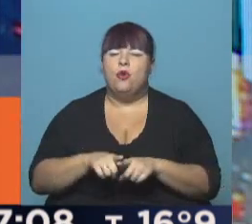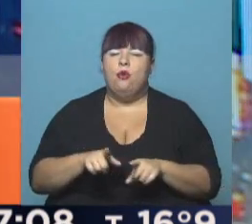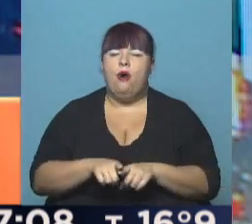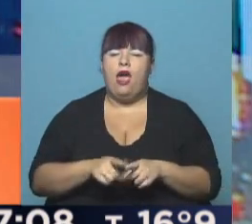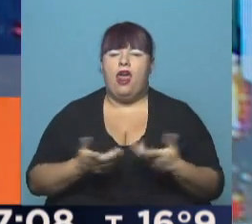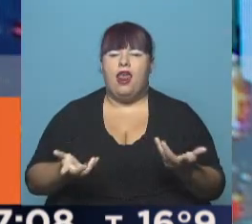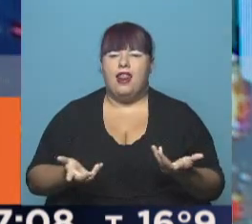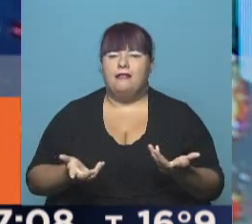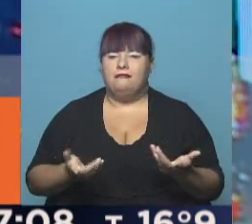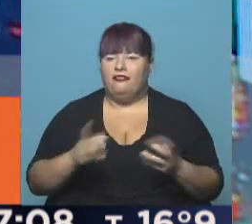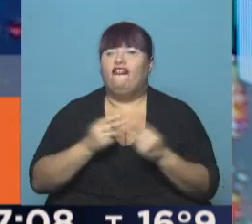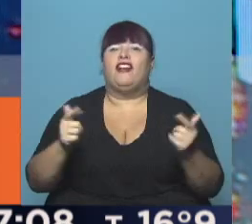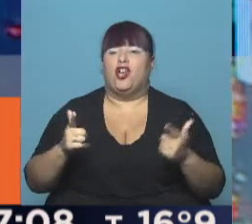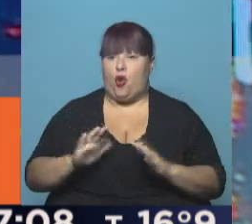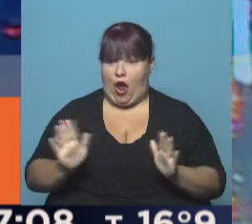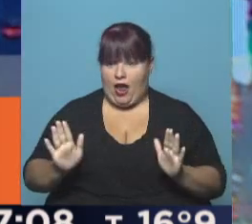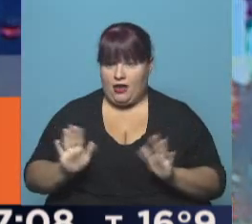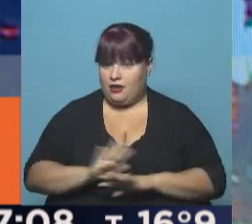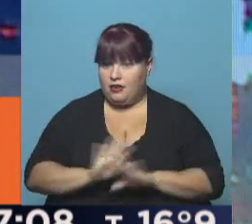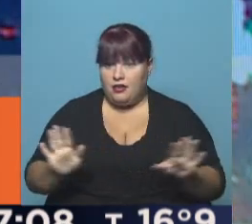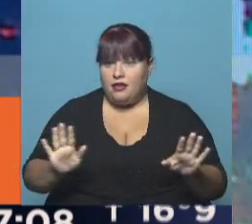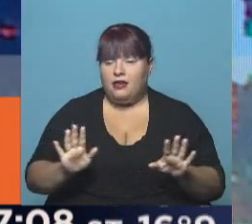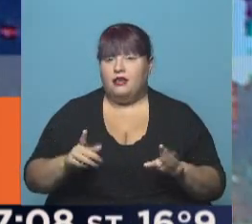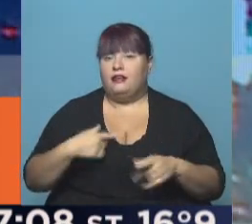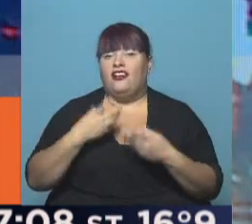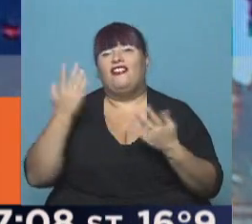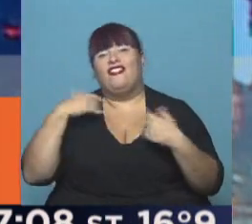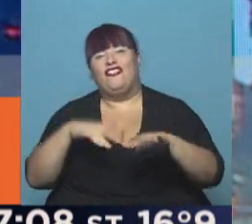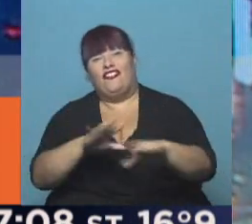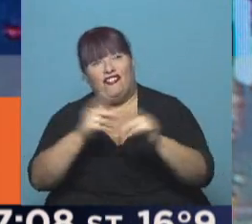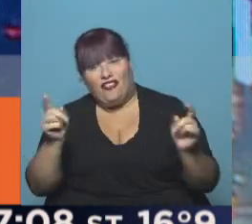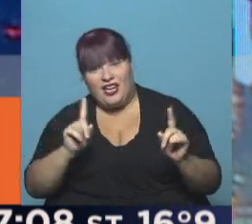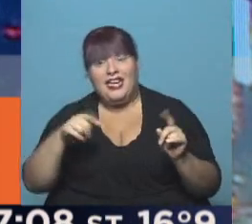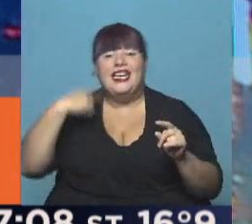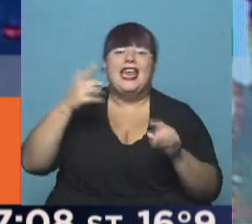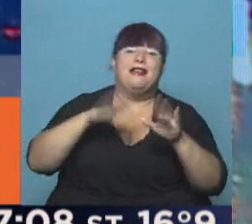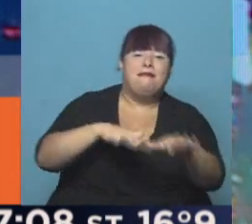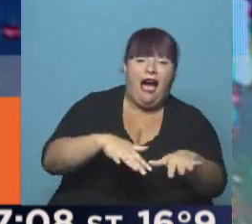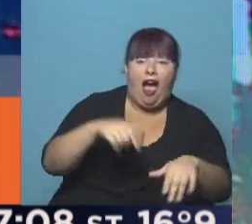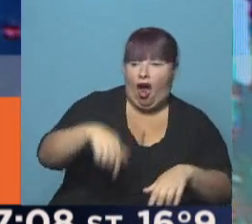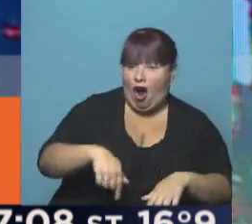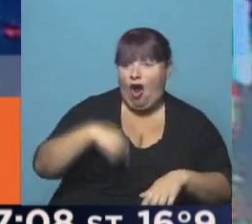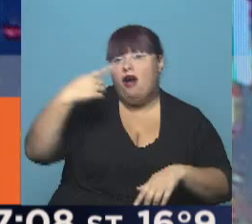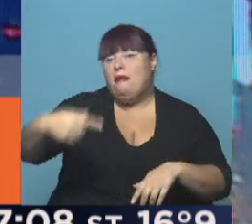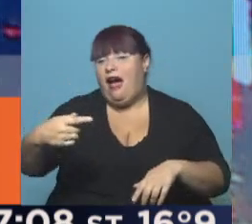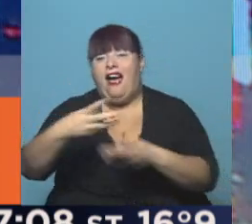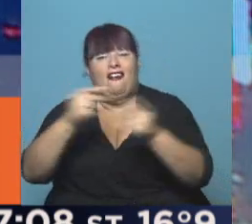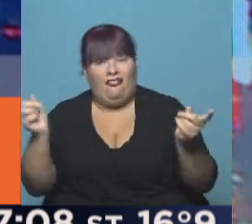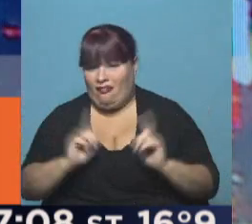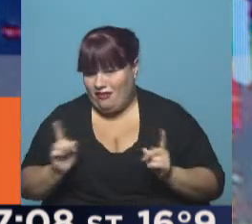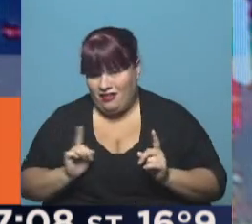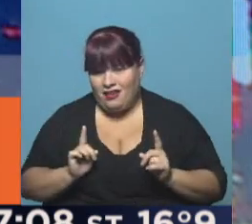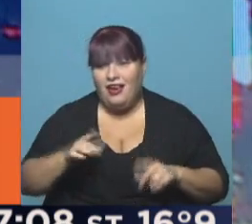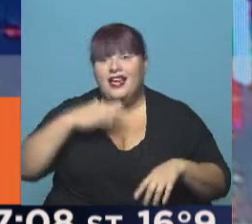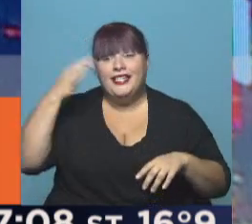que no terminó. Que no terminó con la marcha de ayer, ni terminará con la marcha de hoy o la de mañana. Lo